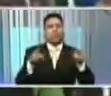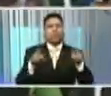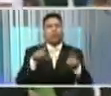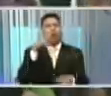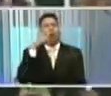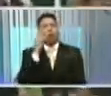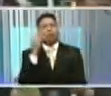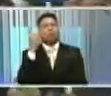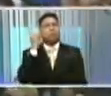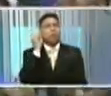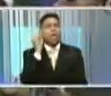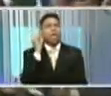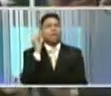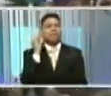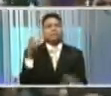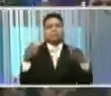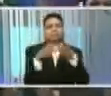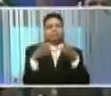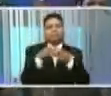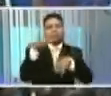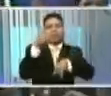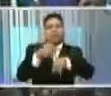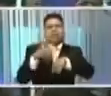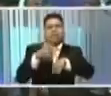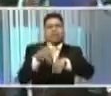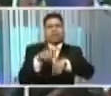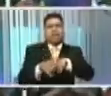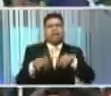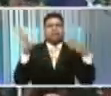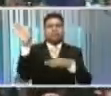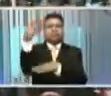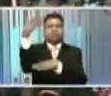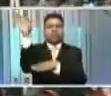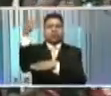Movilizados y movilizadas con sus banderas